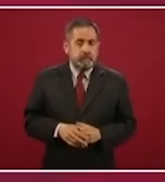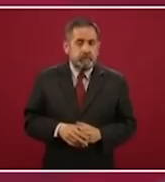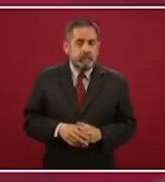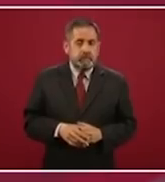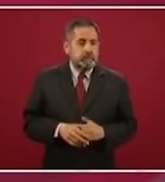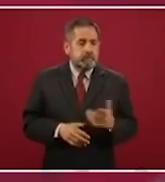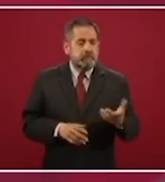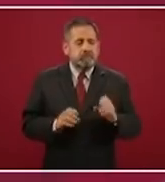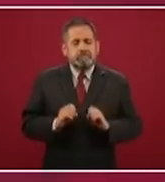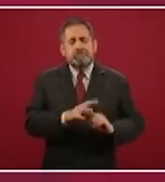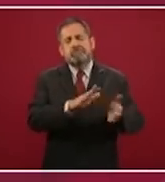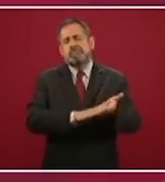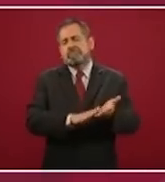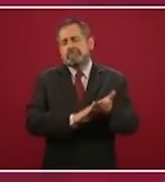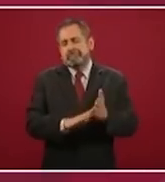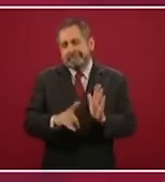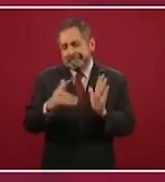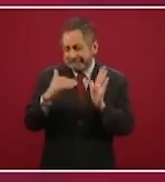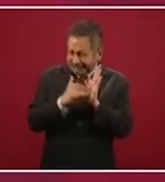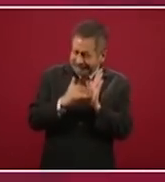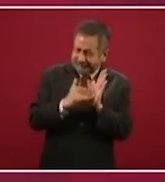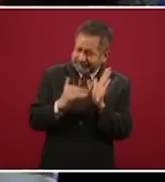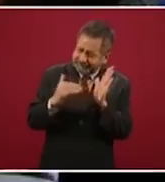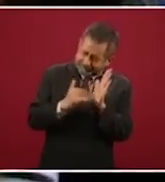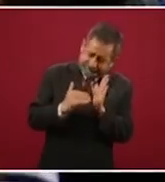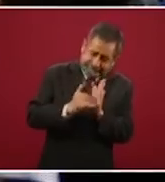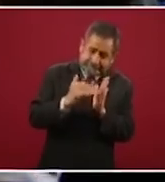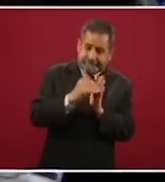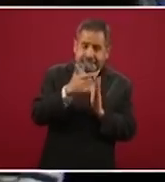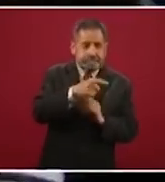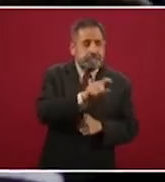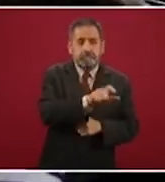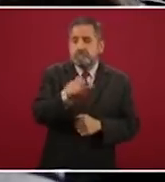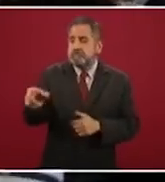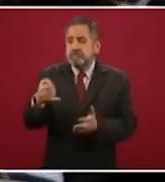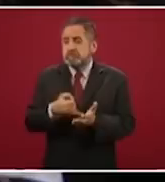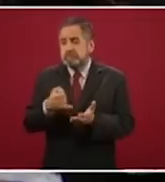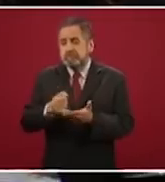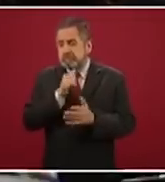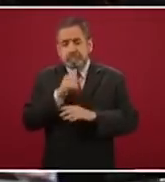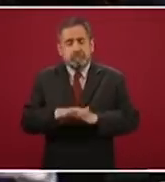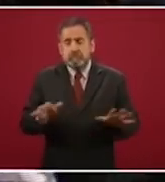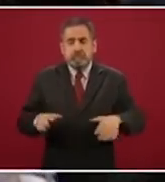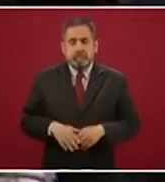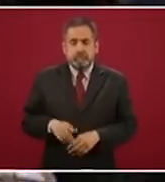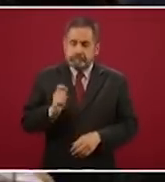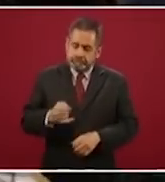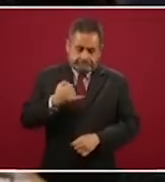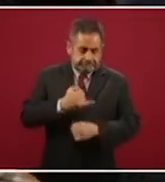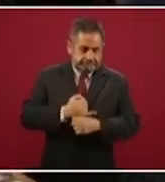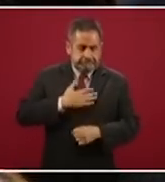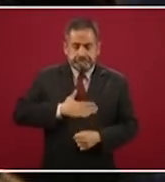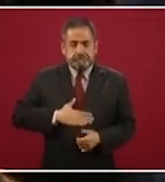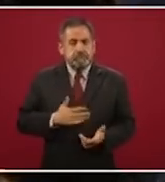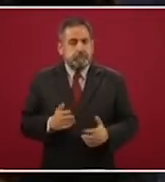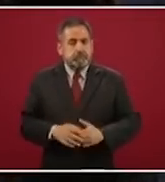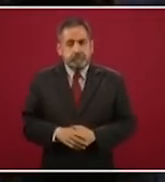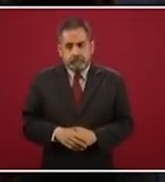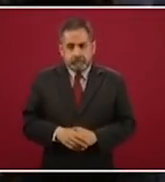Les condonaban miles de millones de pesos. Una gran injusticia.